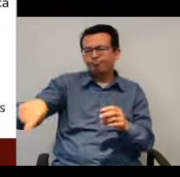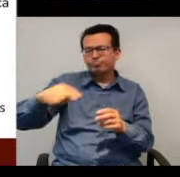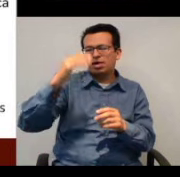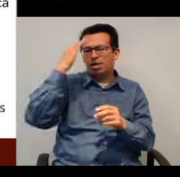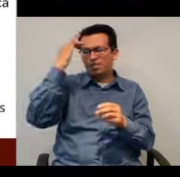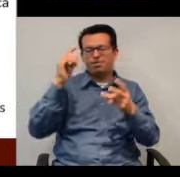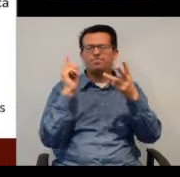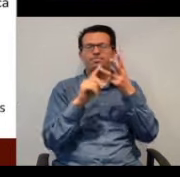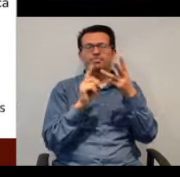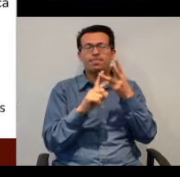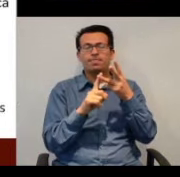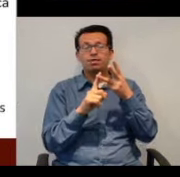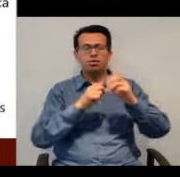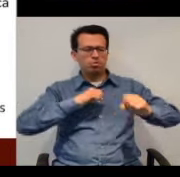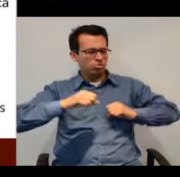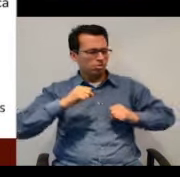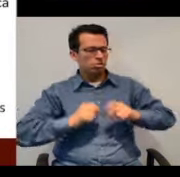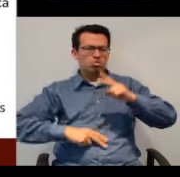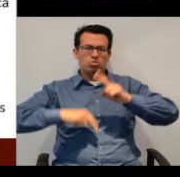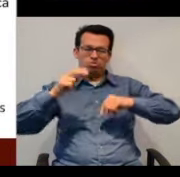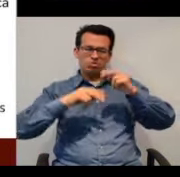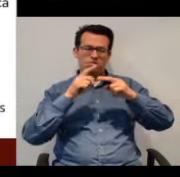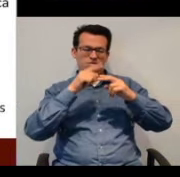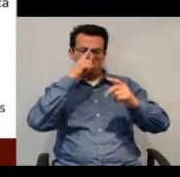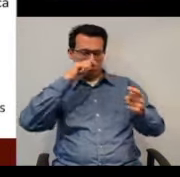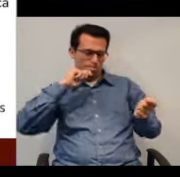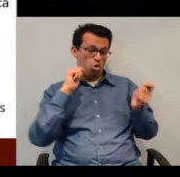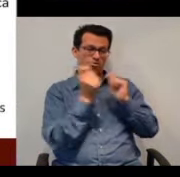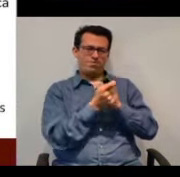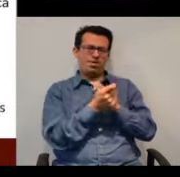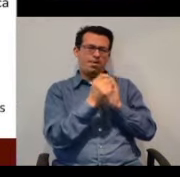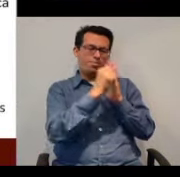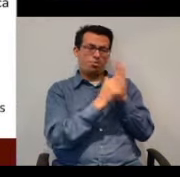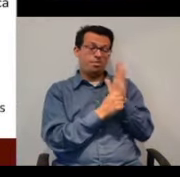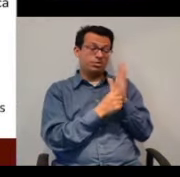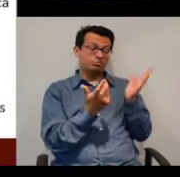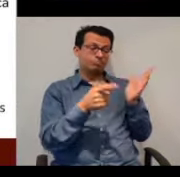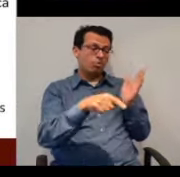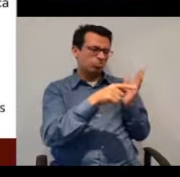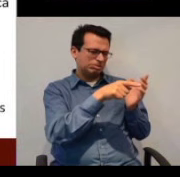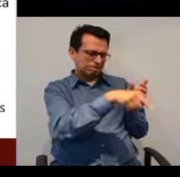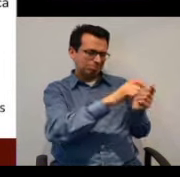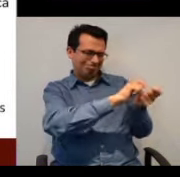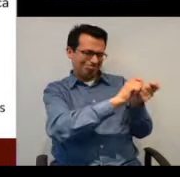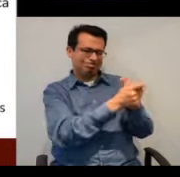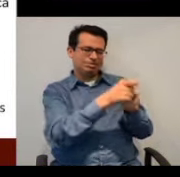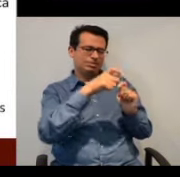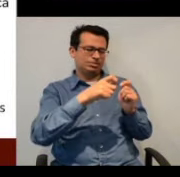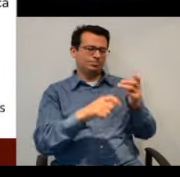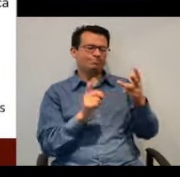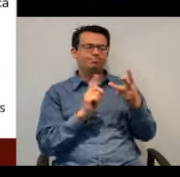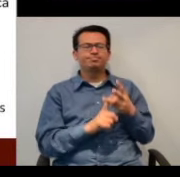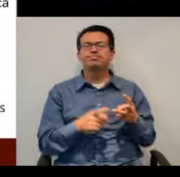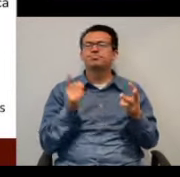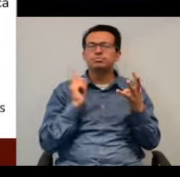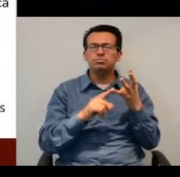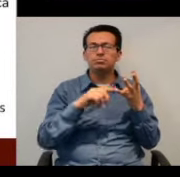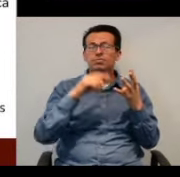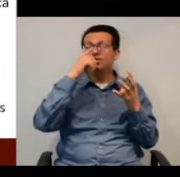tercero, gestionar, construir y modificar los programas desde el enfoque de la educación inclusiva, favorecer la